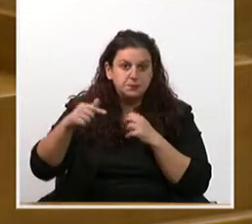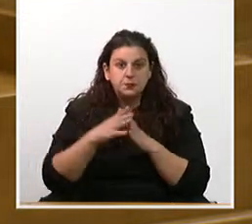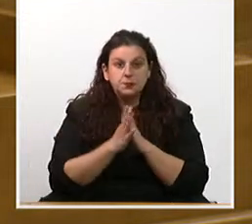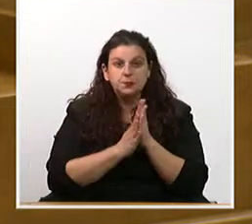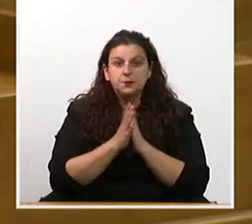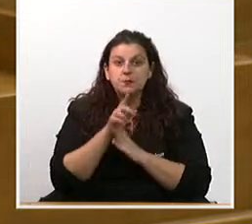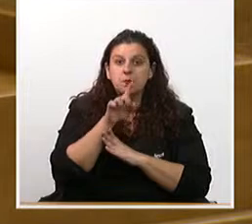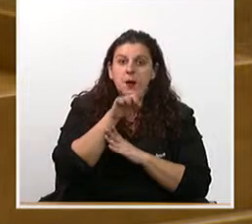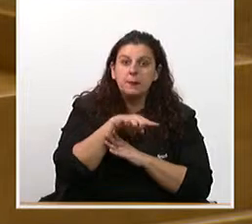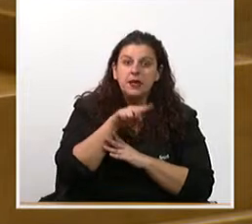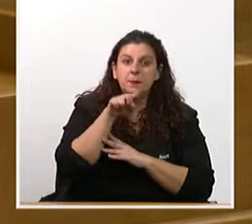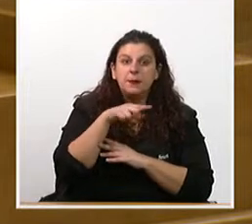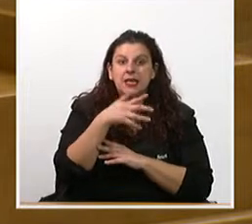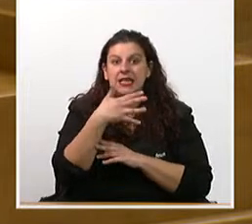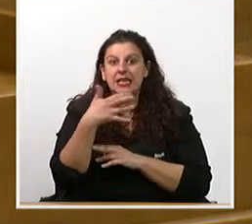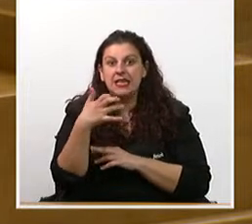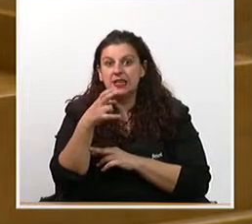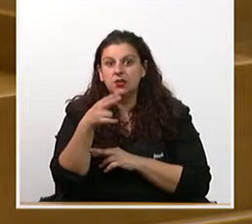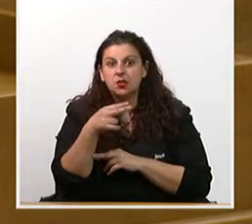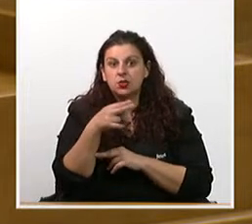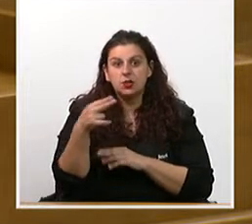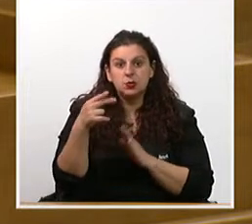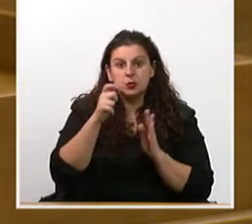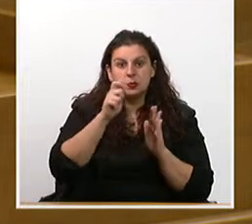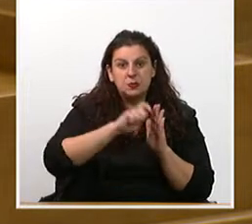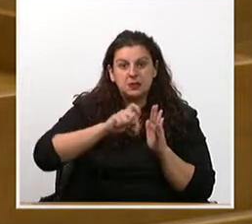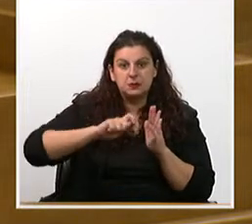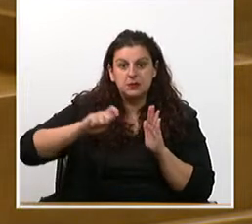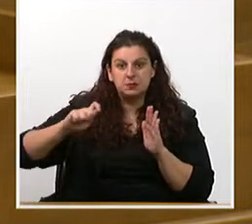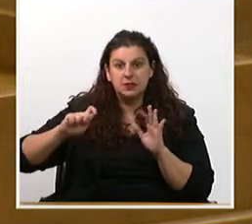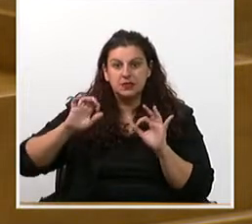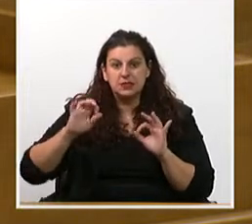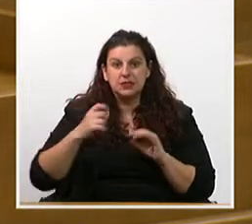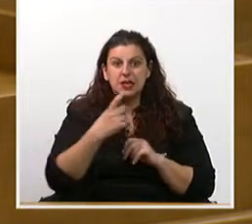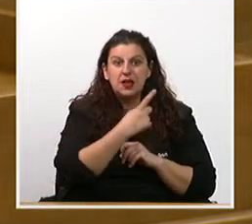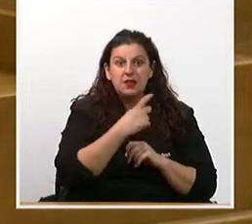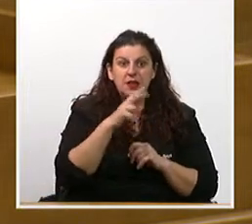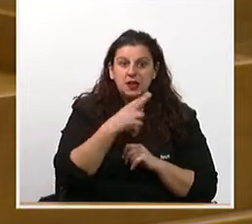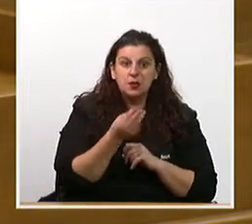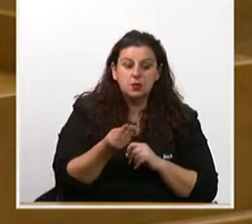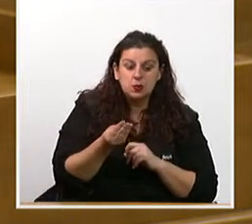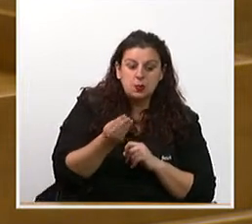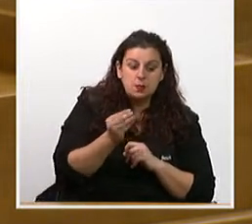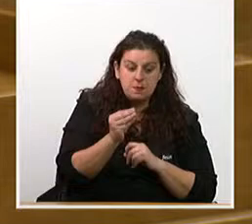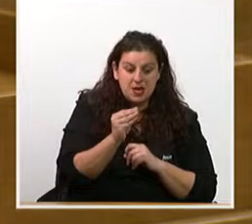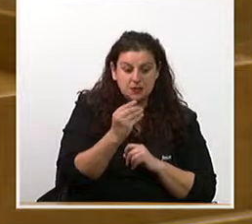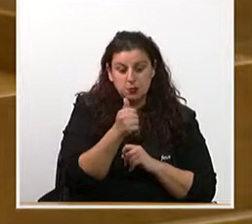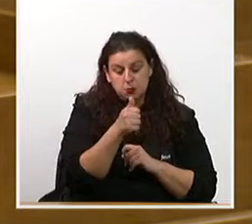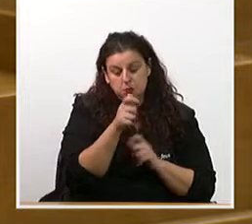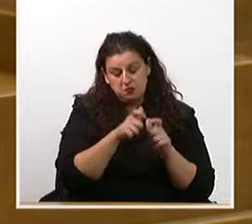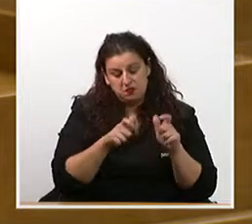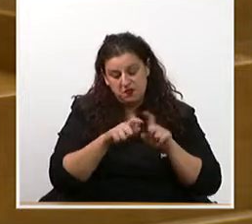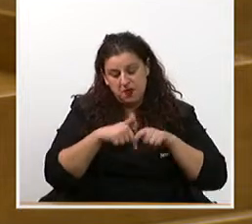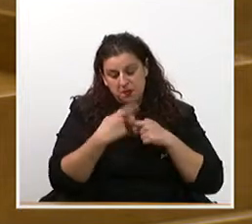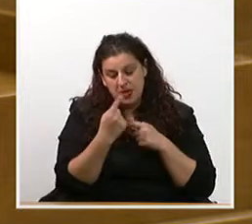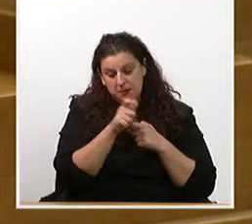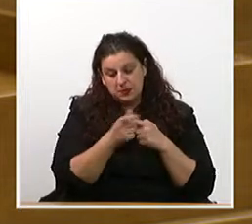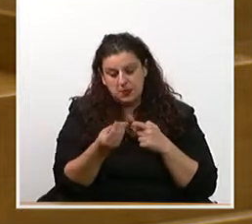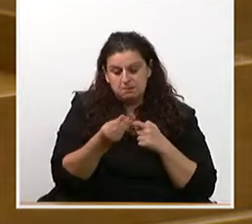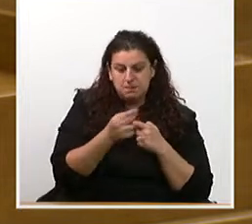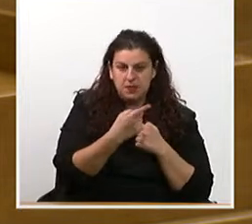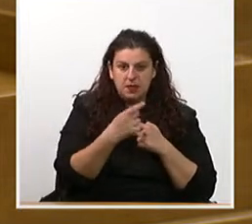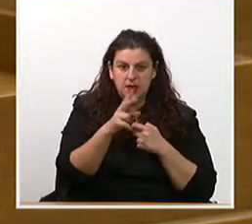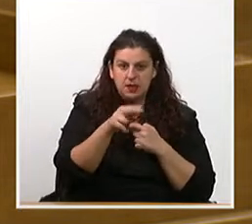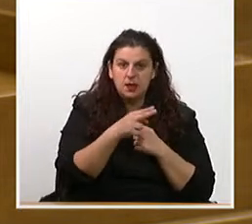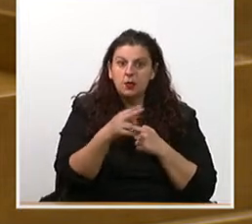1000 1500 euros mensuales a razón de 100 eur adicionales por cada persona de la familia con respecto